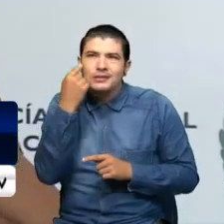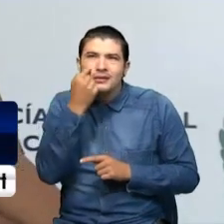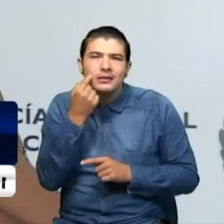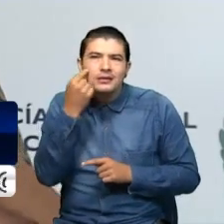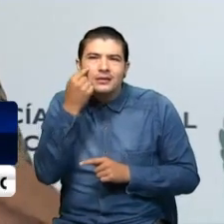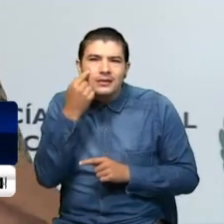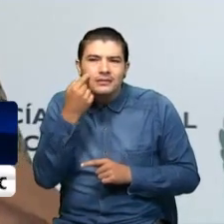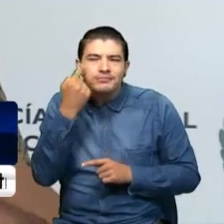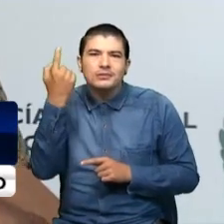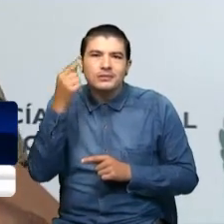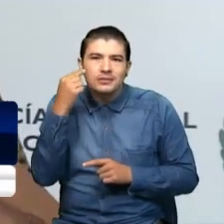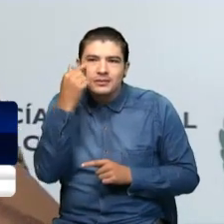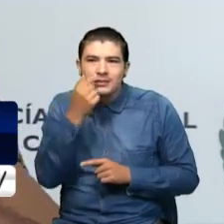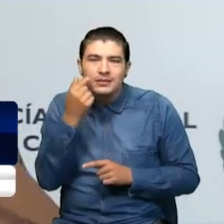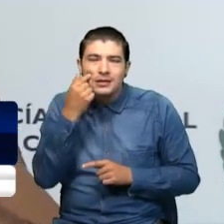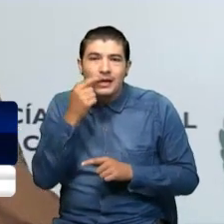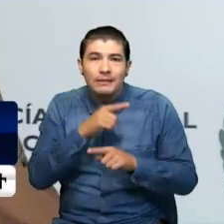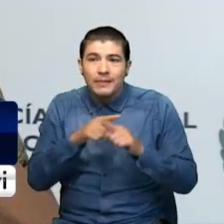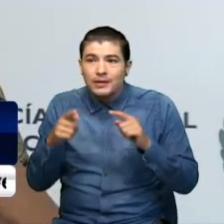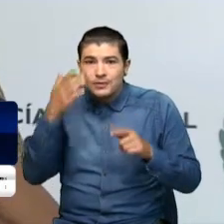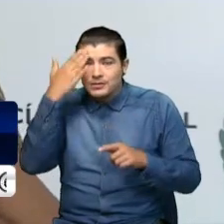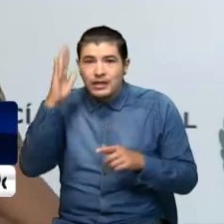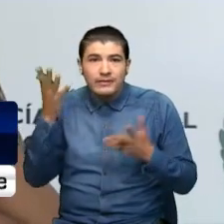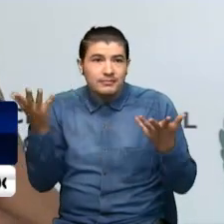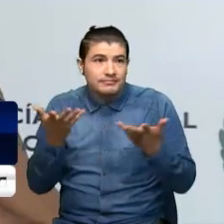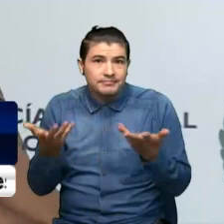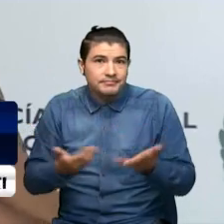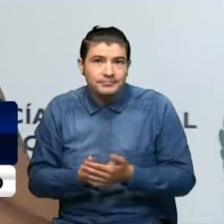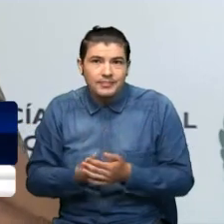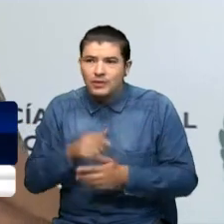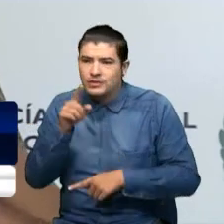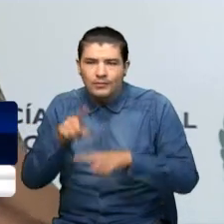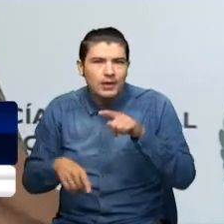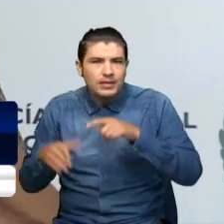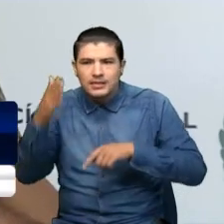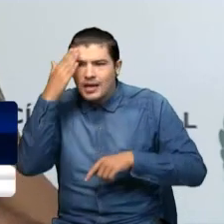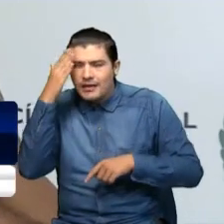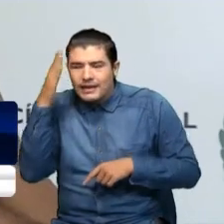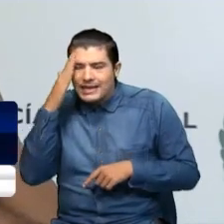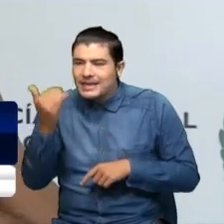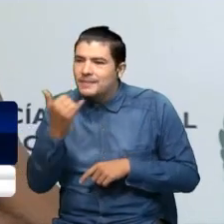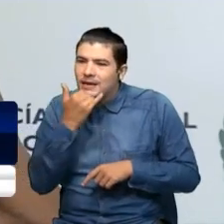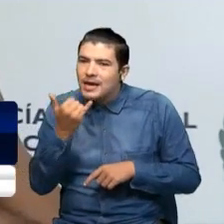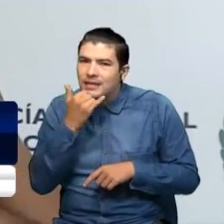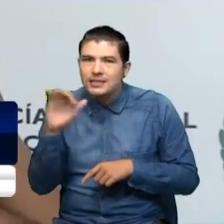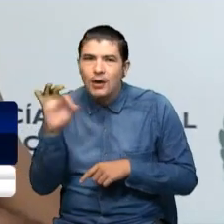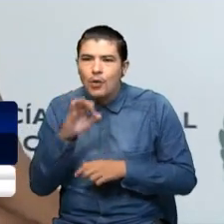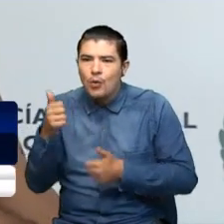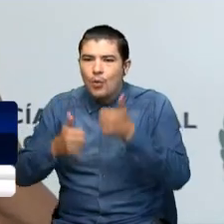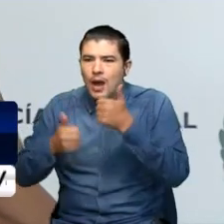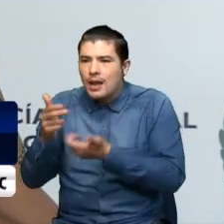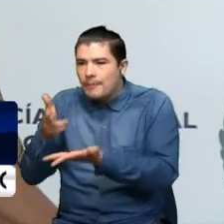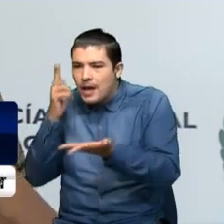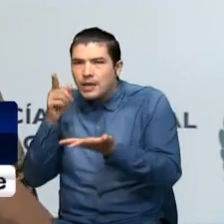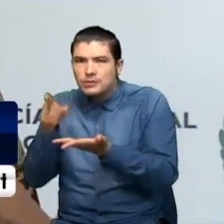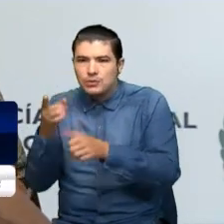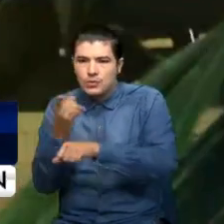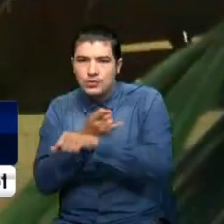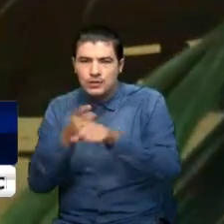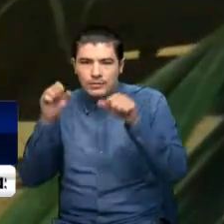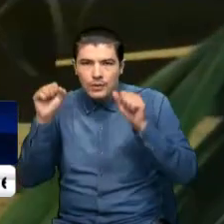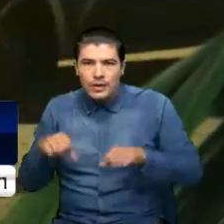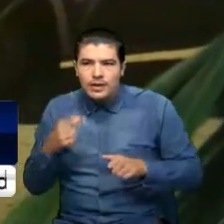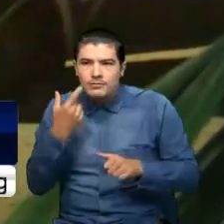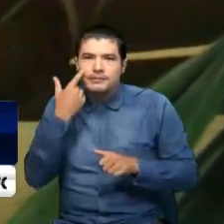la altura del pómulo sin salida no se puede terminar propiamente qué tipo de proyectil sea o